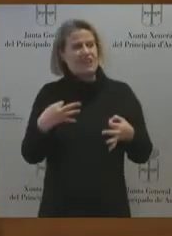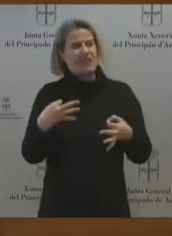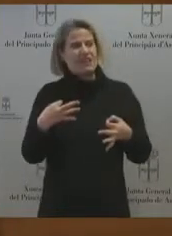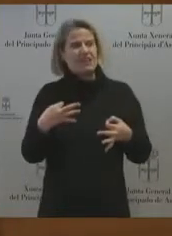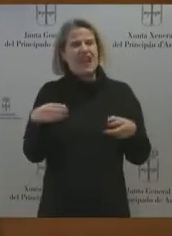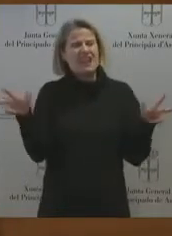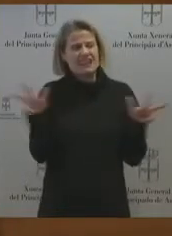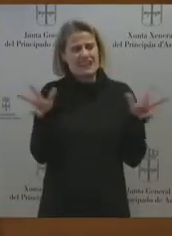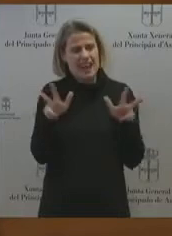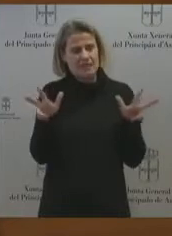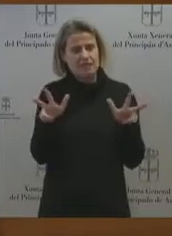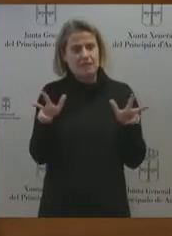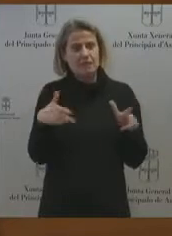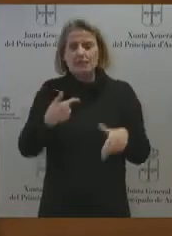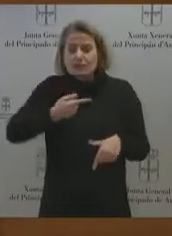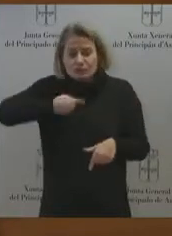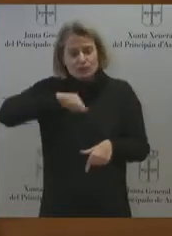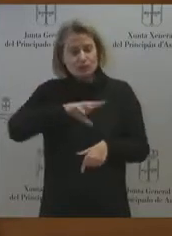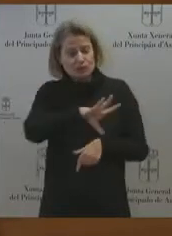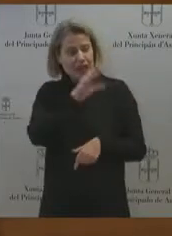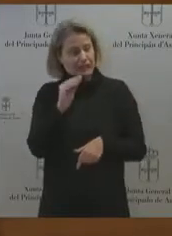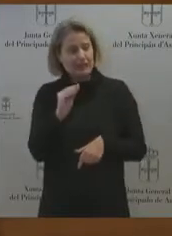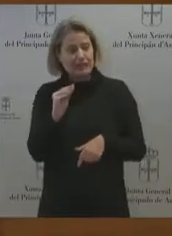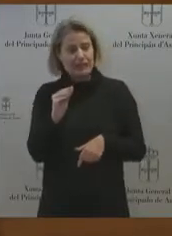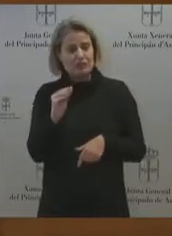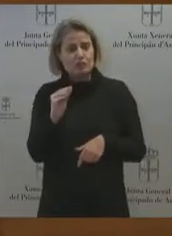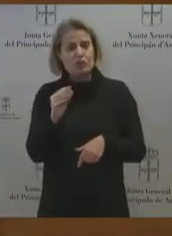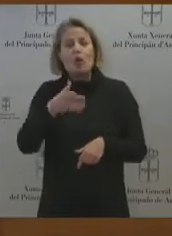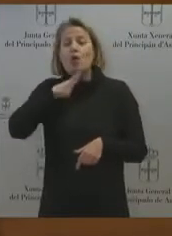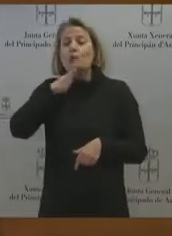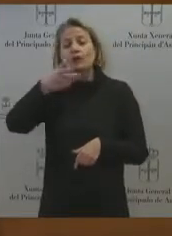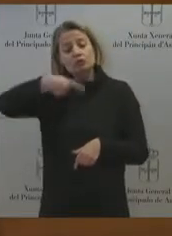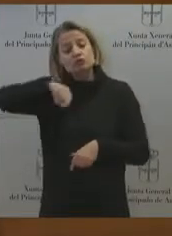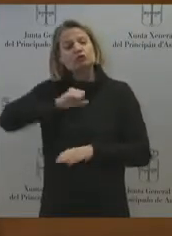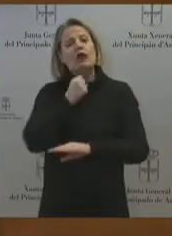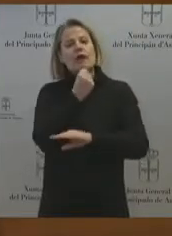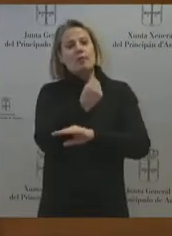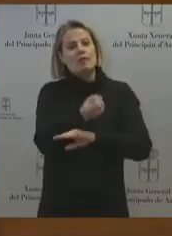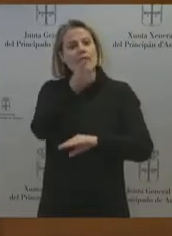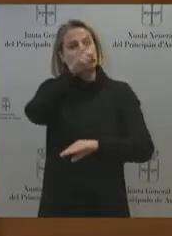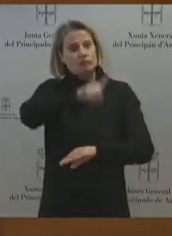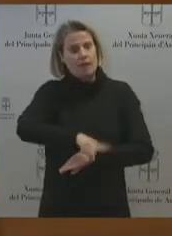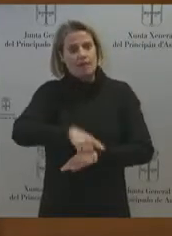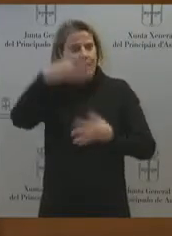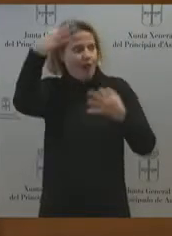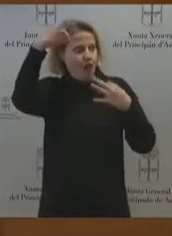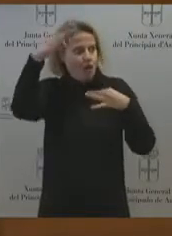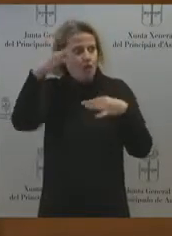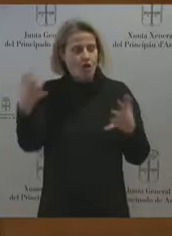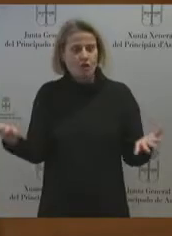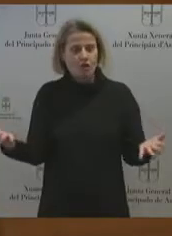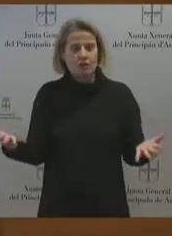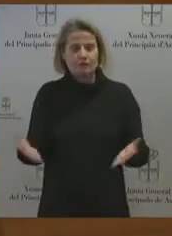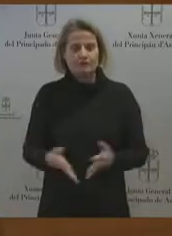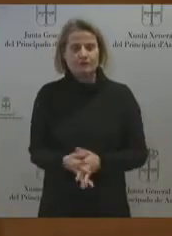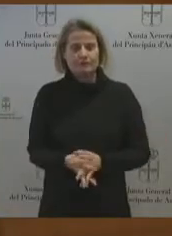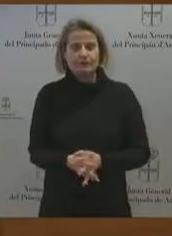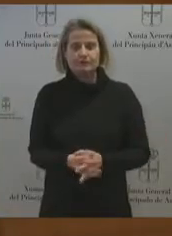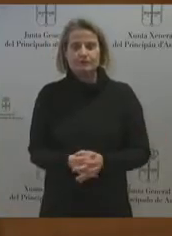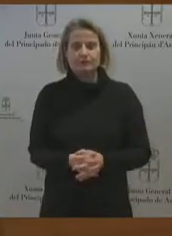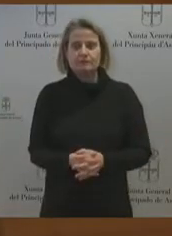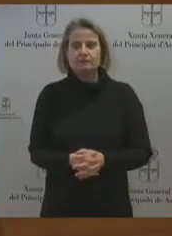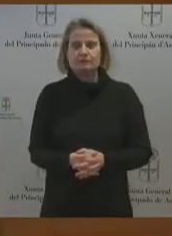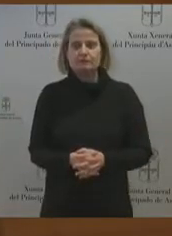entendimiento viene nuestro apoyo. Lógicamente, total y absoluto apoyo a los trabajadores. Cuando usted hizo el